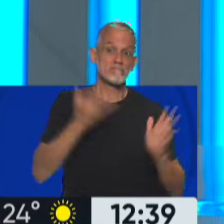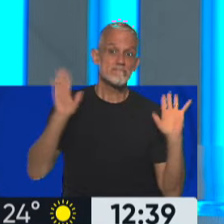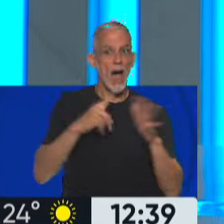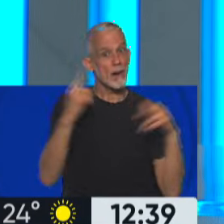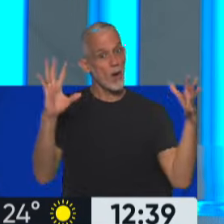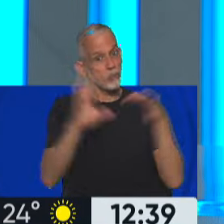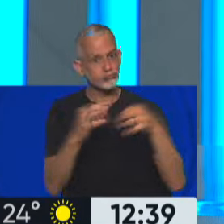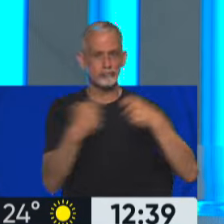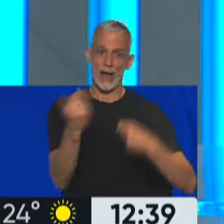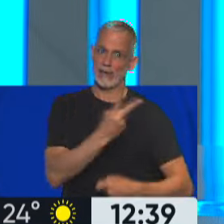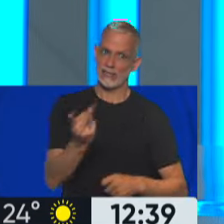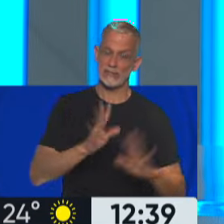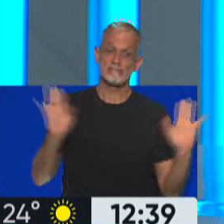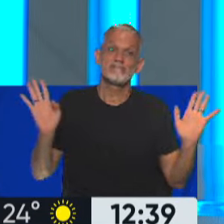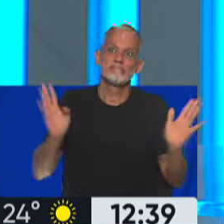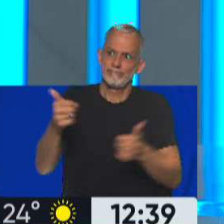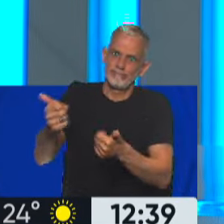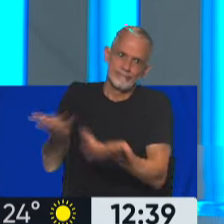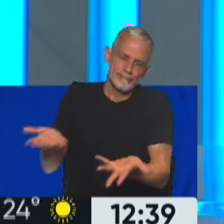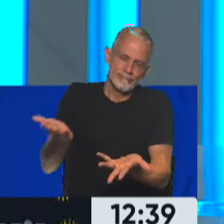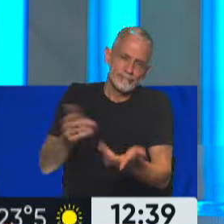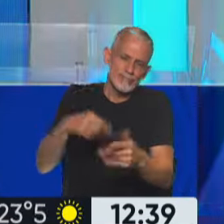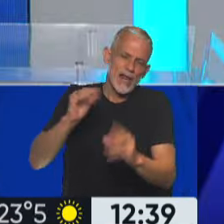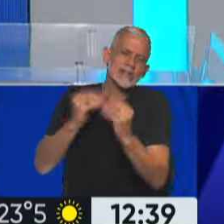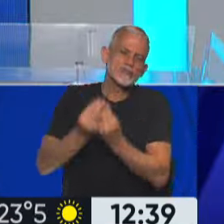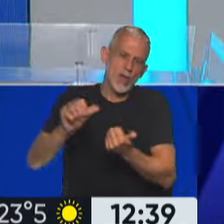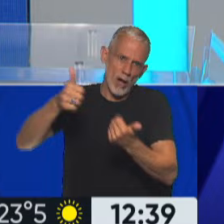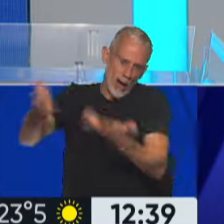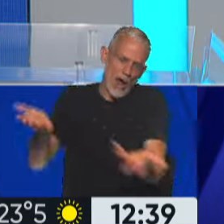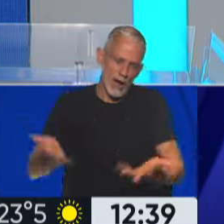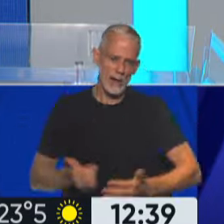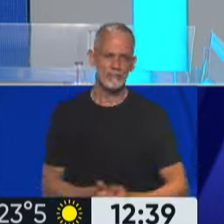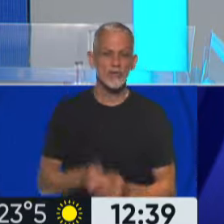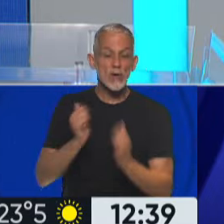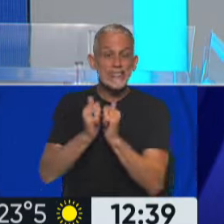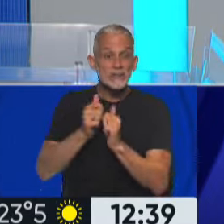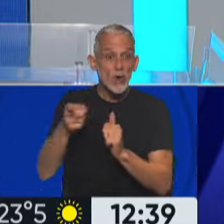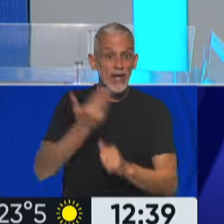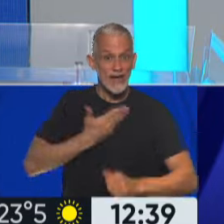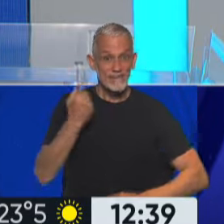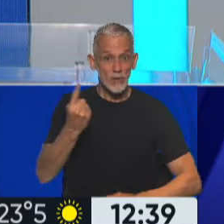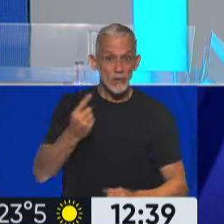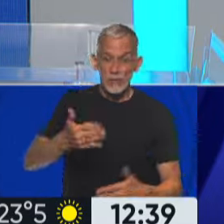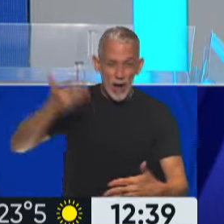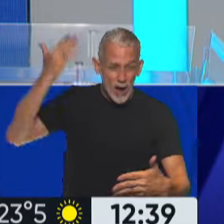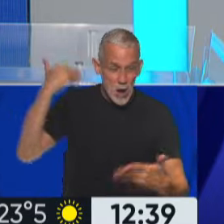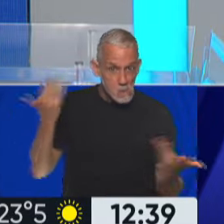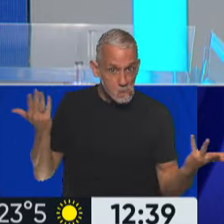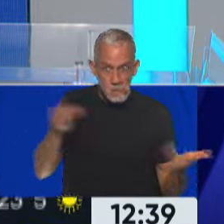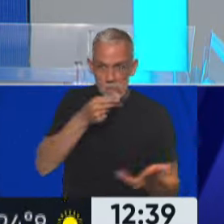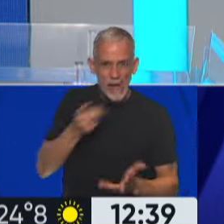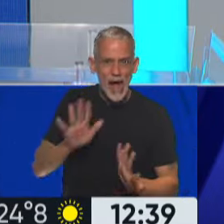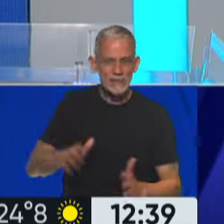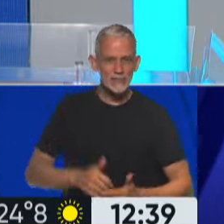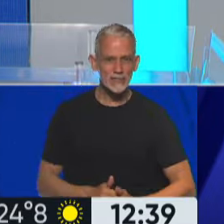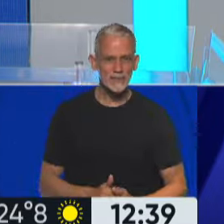Alianza lo más importante es que estamos viviendo eh una historia en la Fórmula 1 que hacía mucho tiempo no se veía